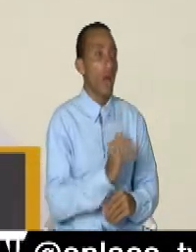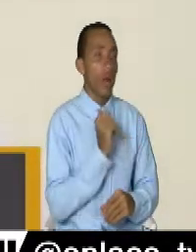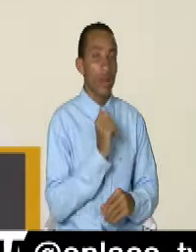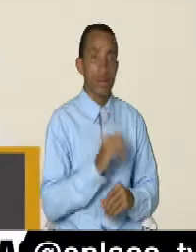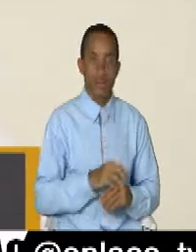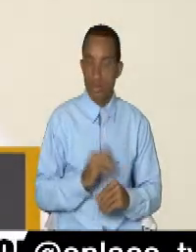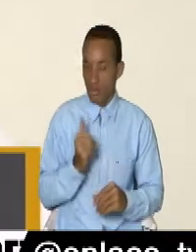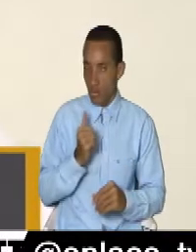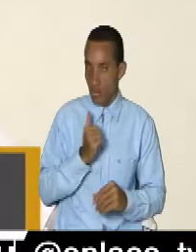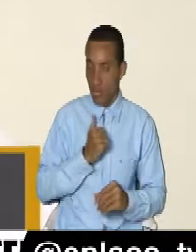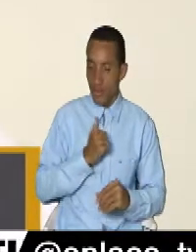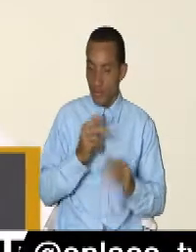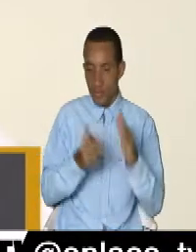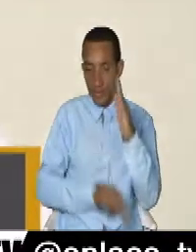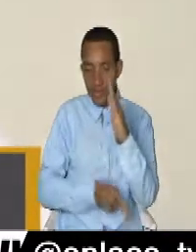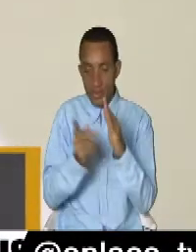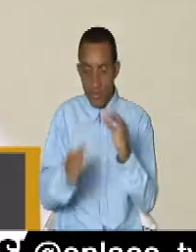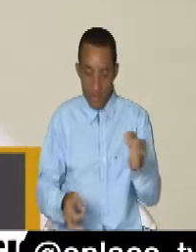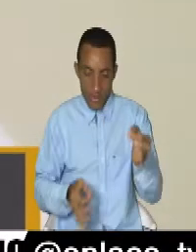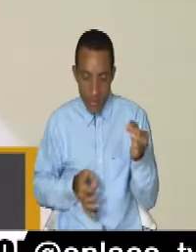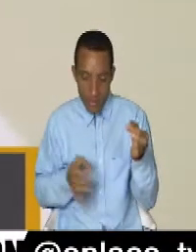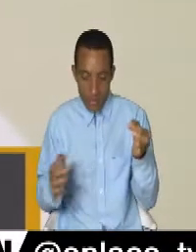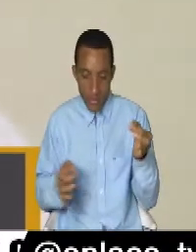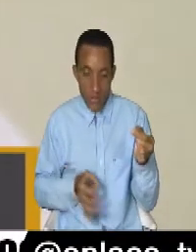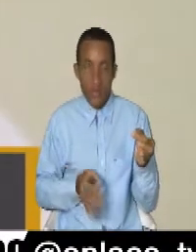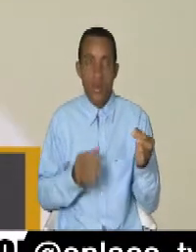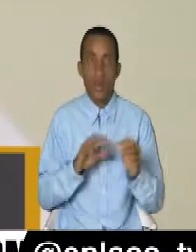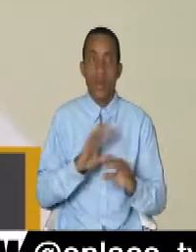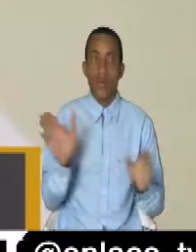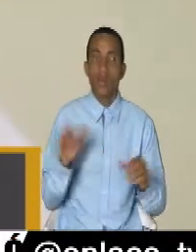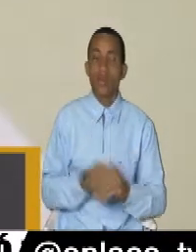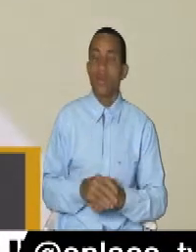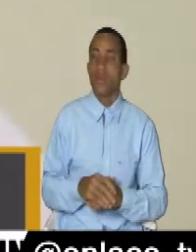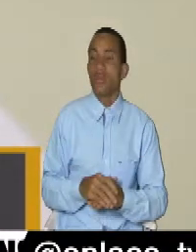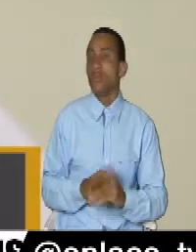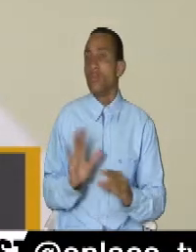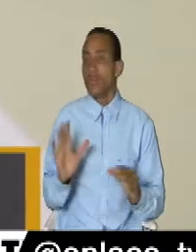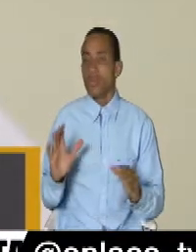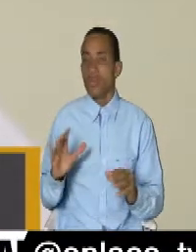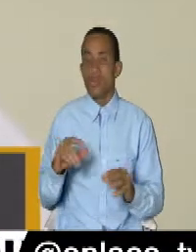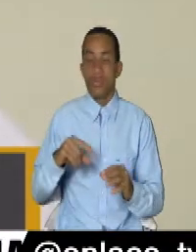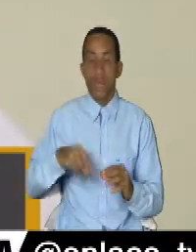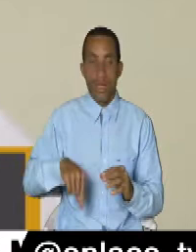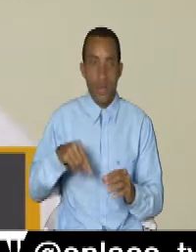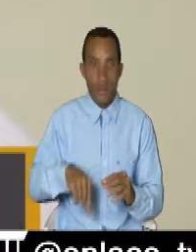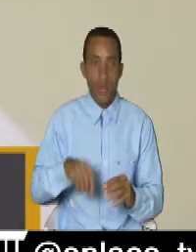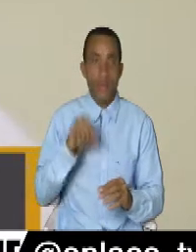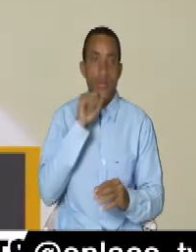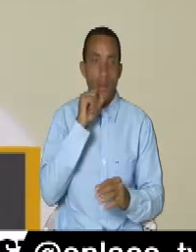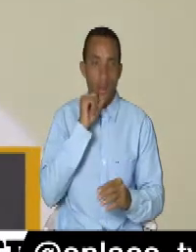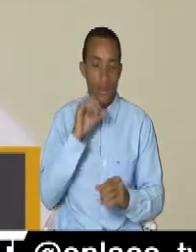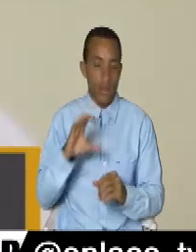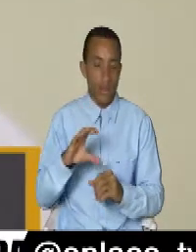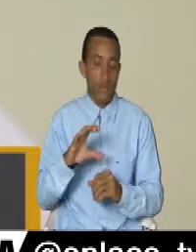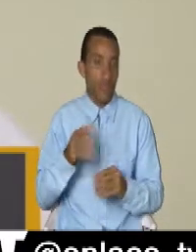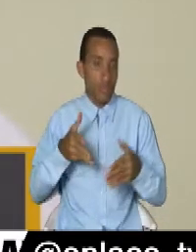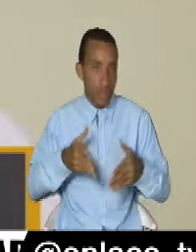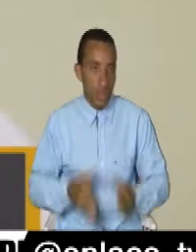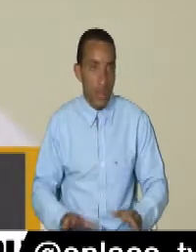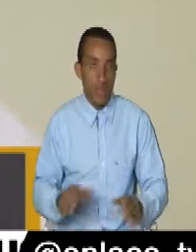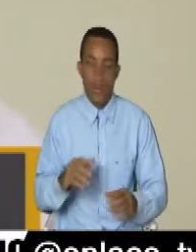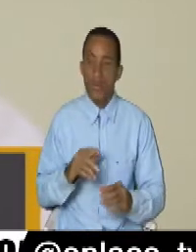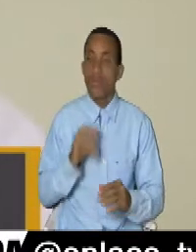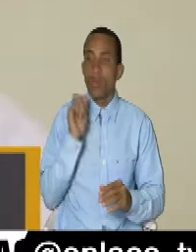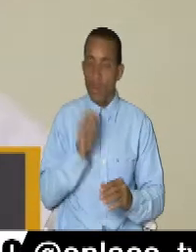Estudiamos las hojas de vida y escogemos, como escogimos a Jaime Giovanni, un ciudadano de Barranca que tenga la experiencia y las calendas